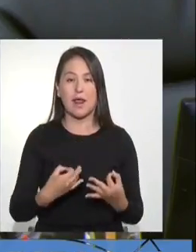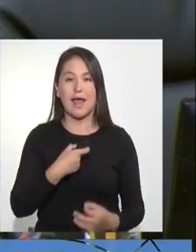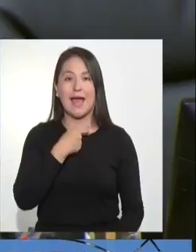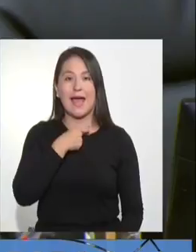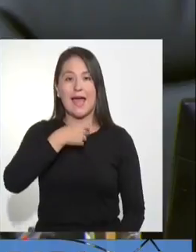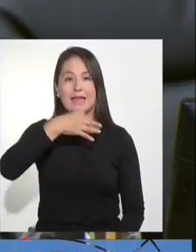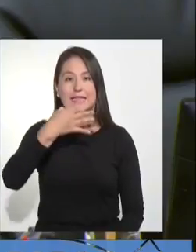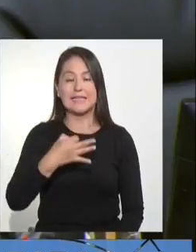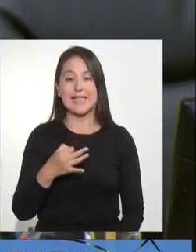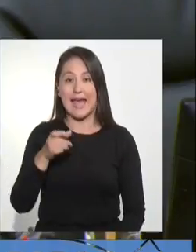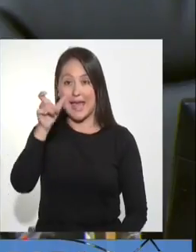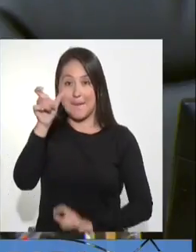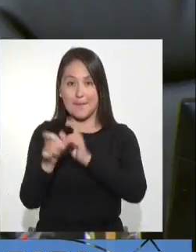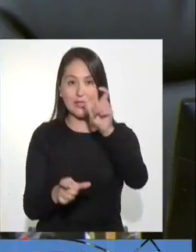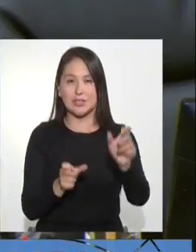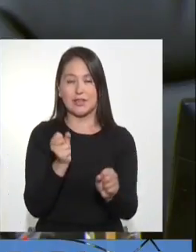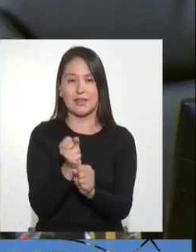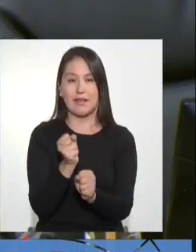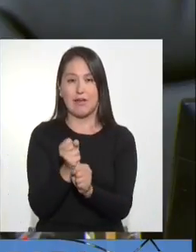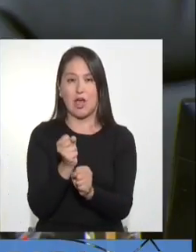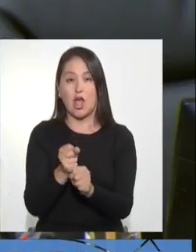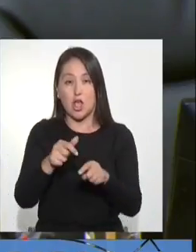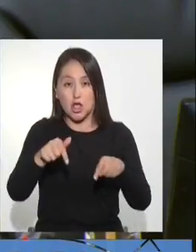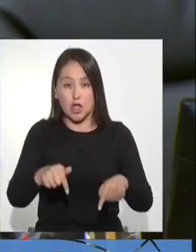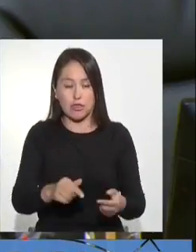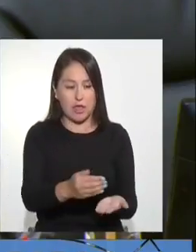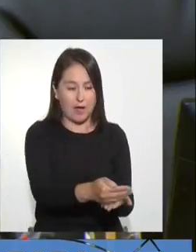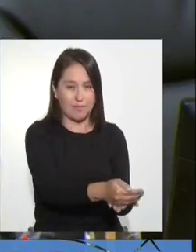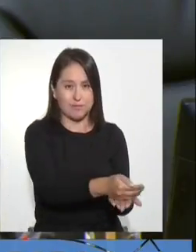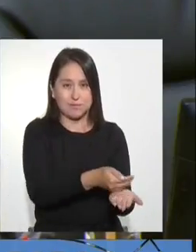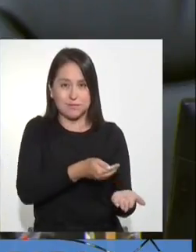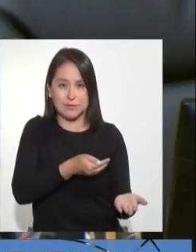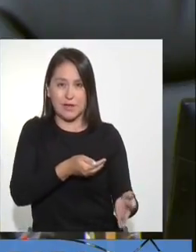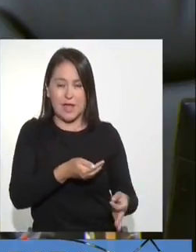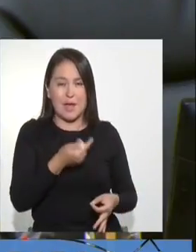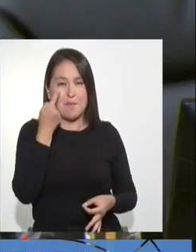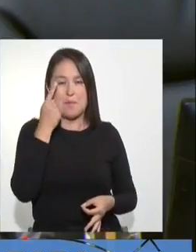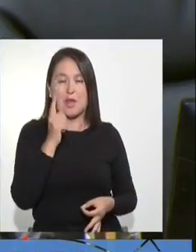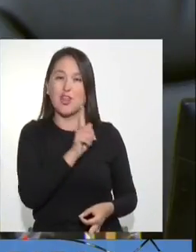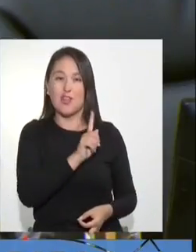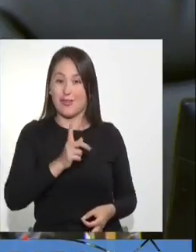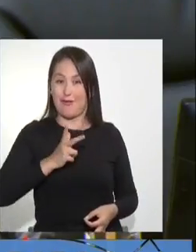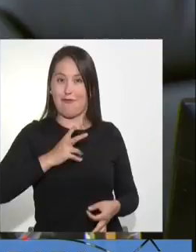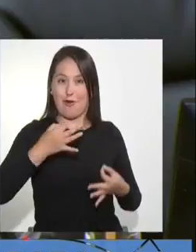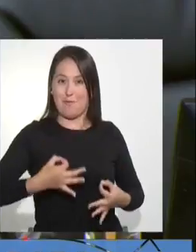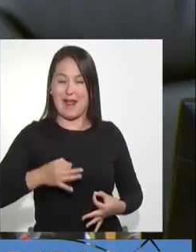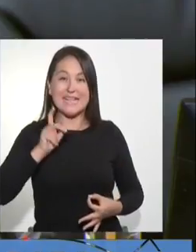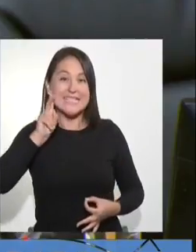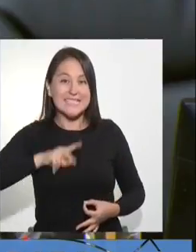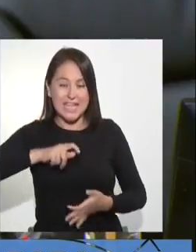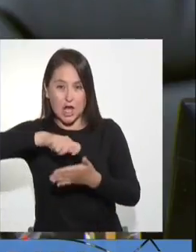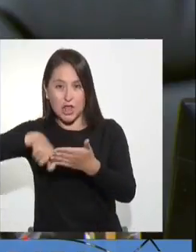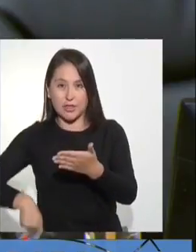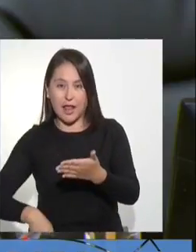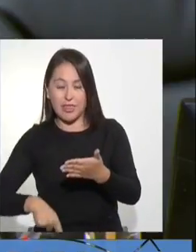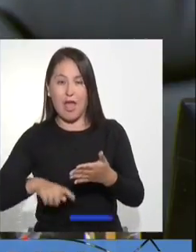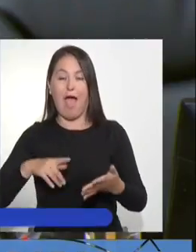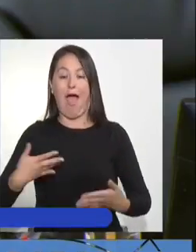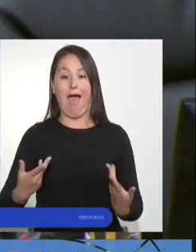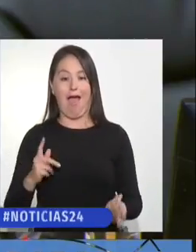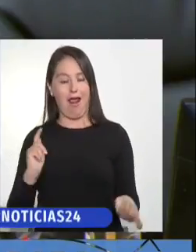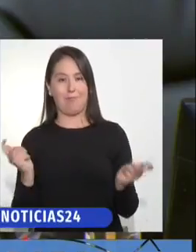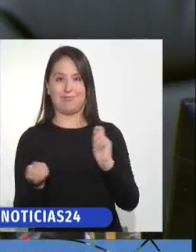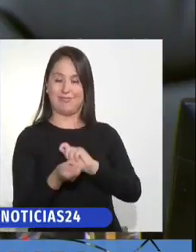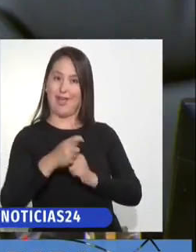Vamos a esta hora de la tarde, 17 horas con 3 minutos, a la discusión que se está dando en el Senado. Se discute el proyecto de ingreso